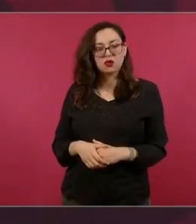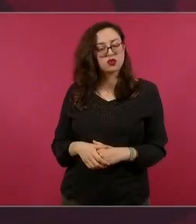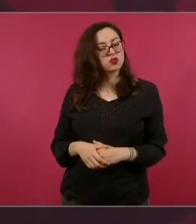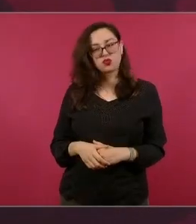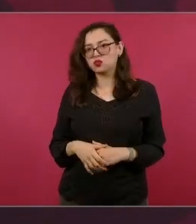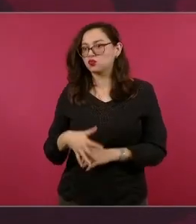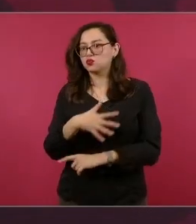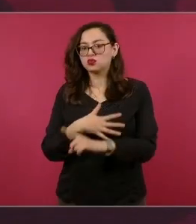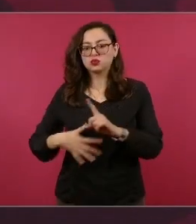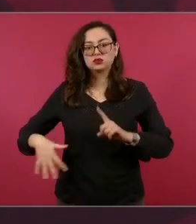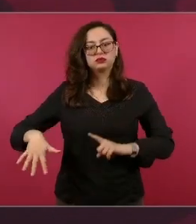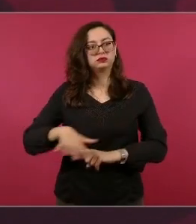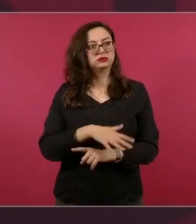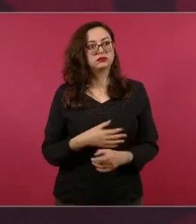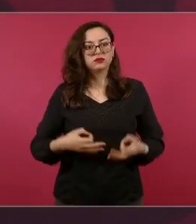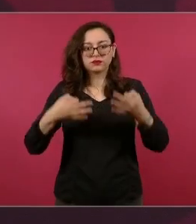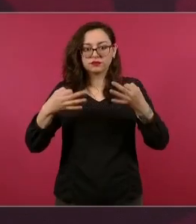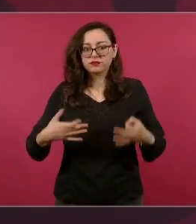implica